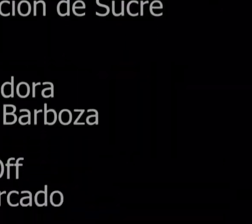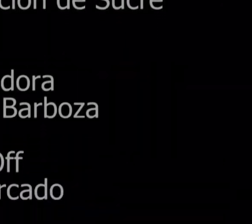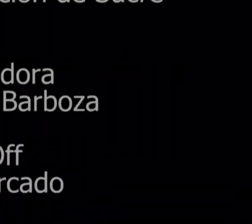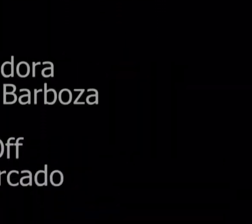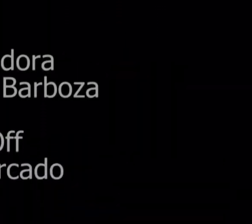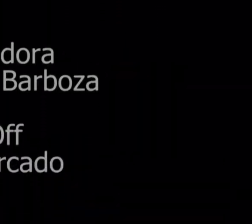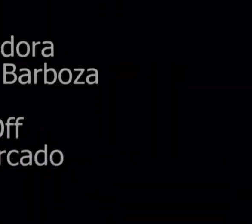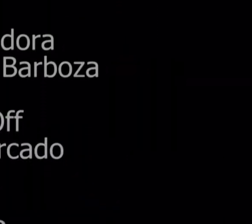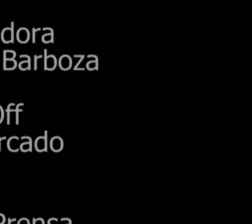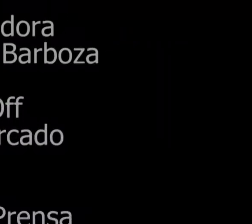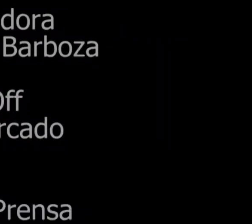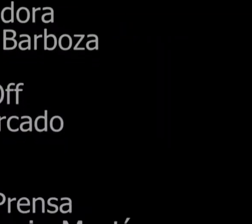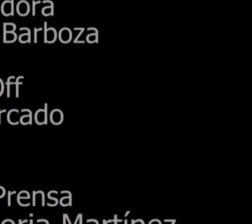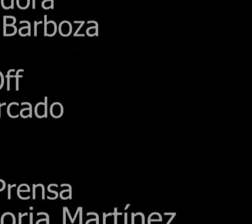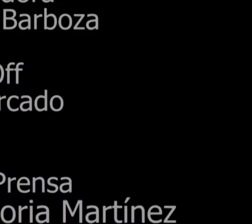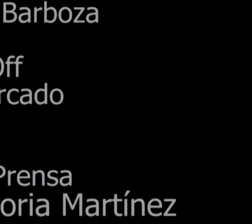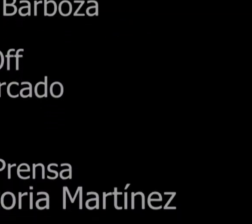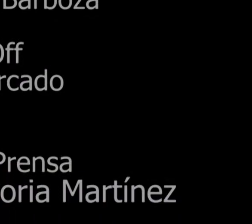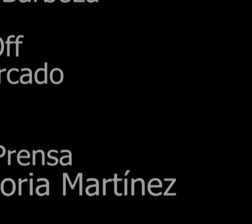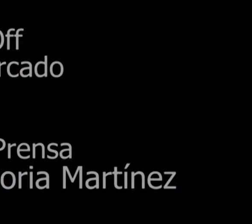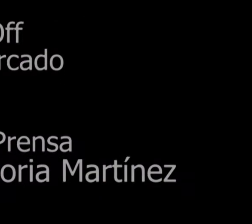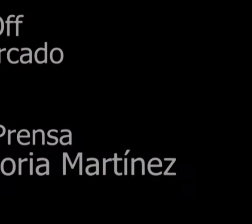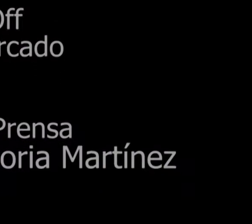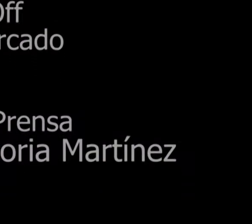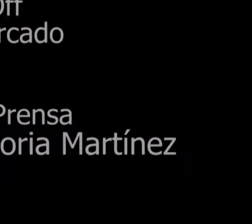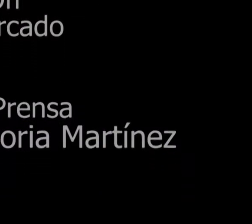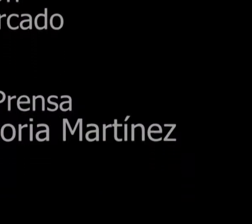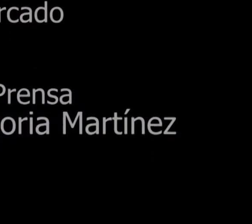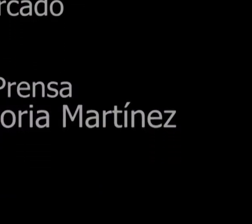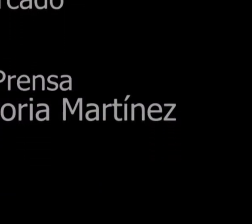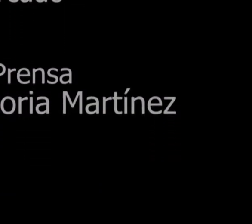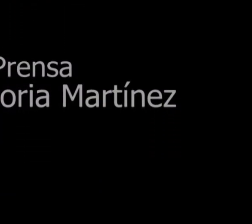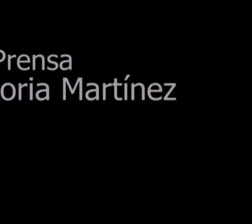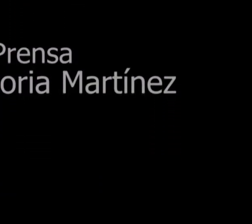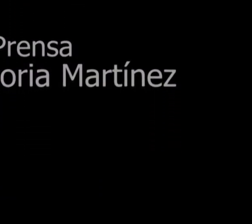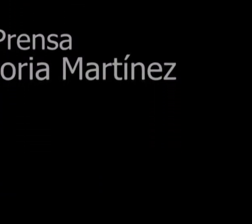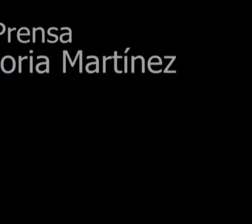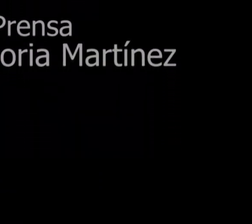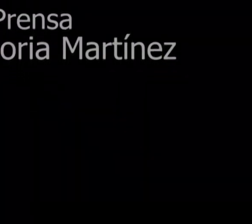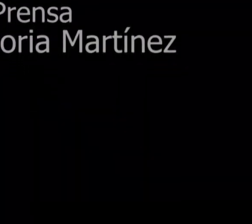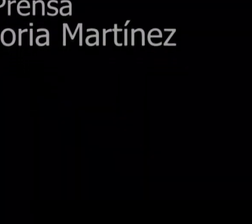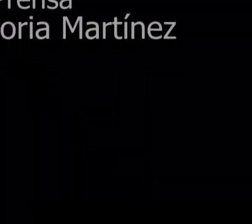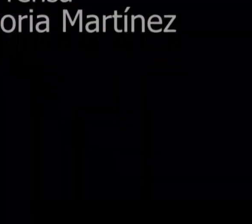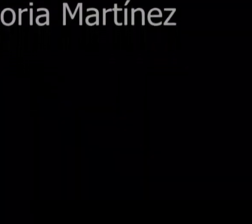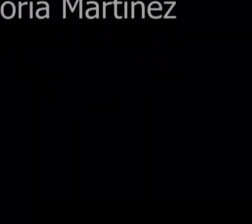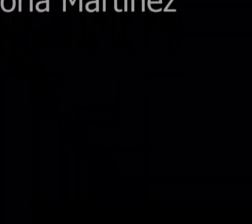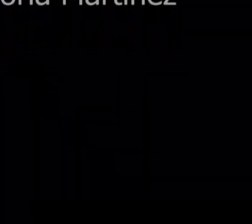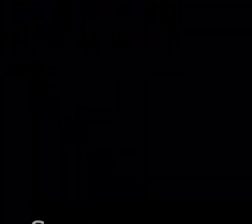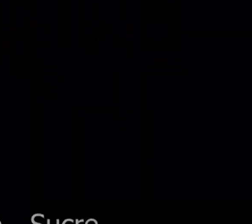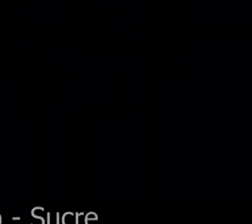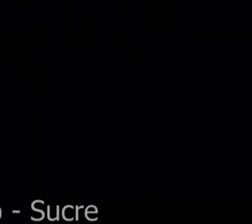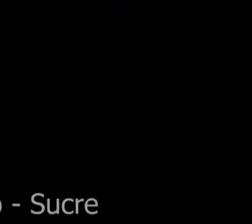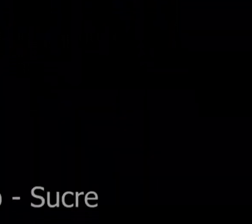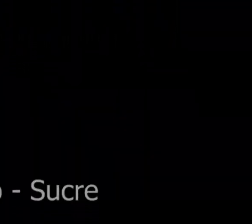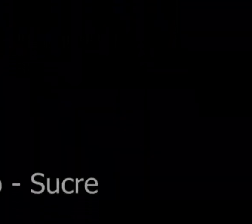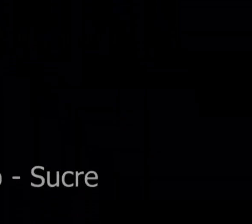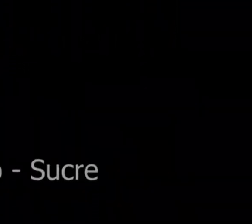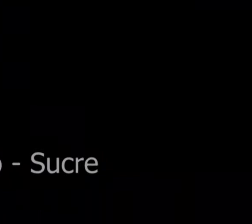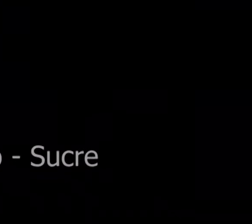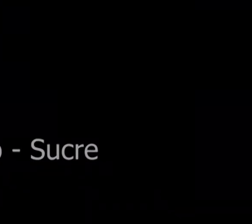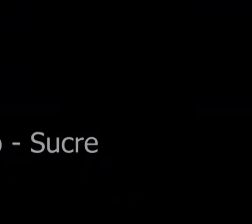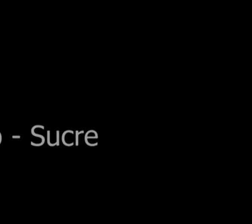suero, el ajonjolí y el queso sabanero. El talento de su gente y la berraquera que los identifica.